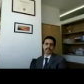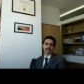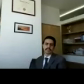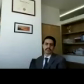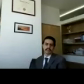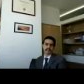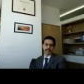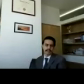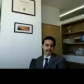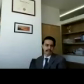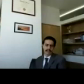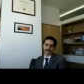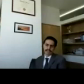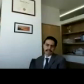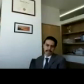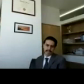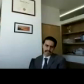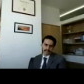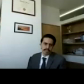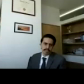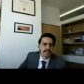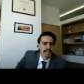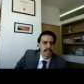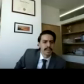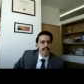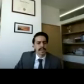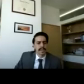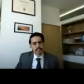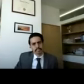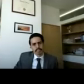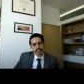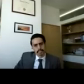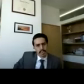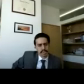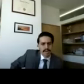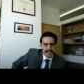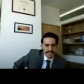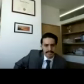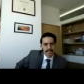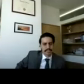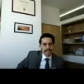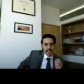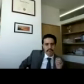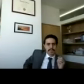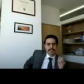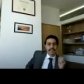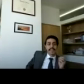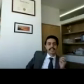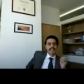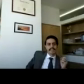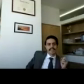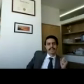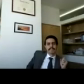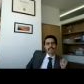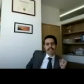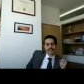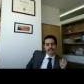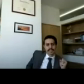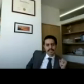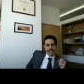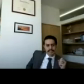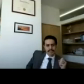pues fácilmente se puede rebasar en 6 meses. Entonces, no se vayan, como decimos en mi pueblo, con la finta